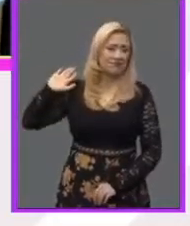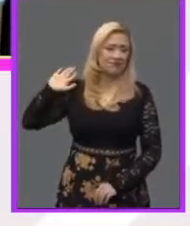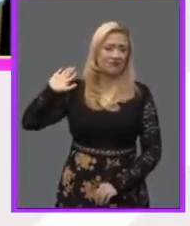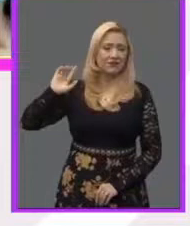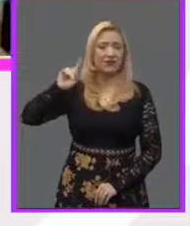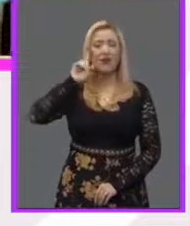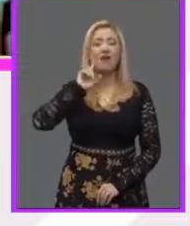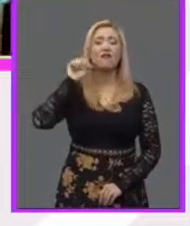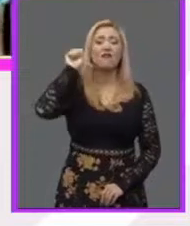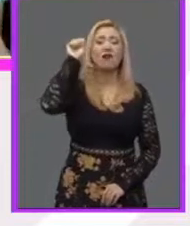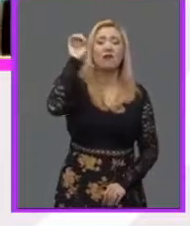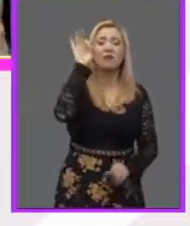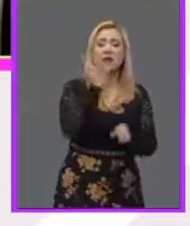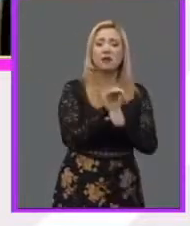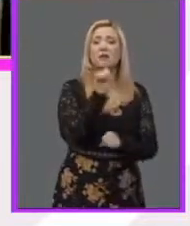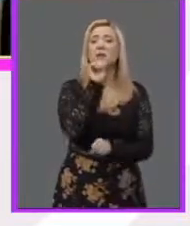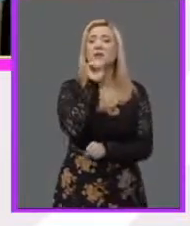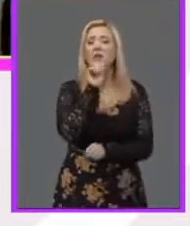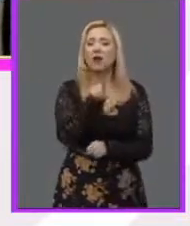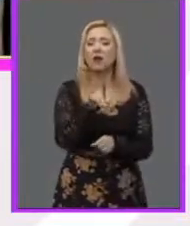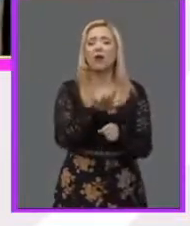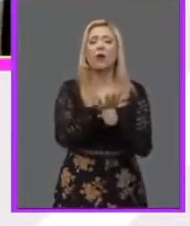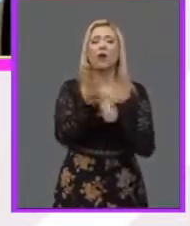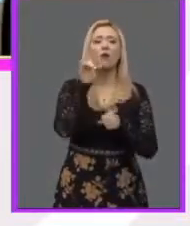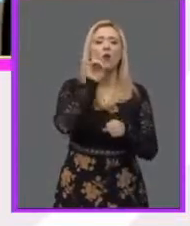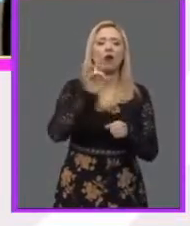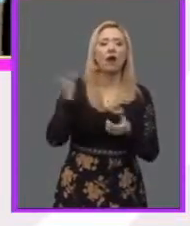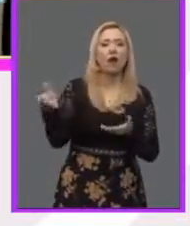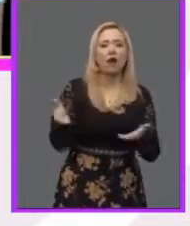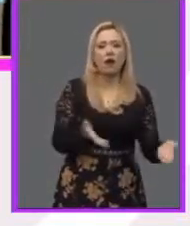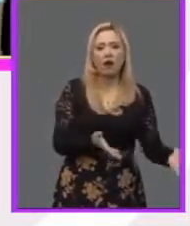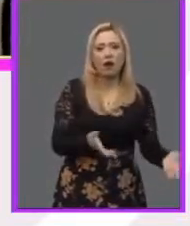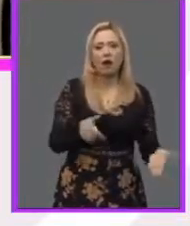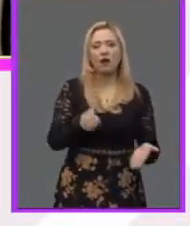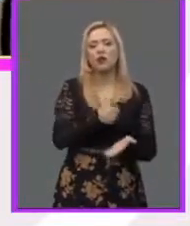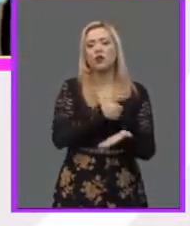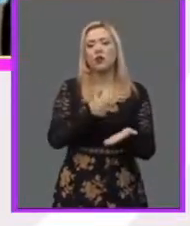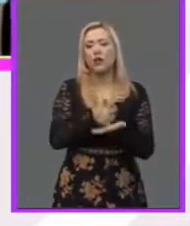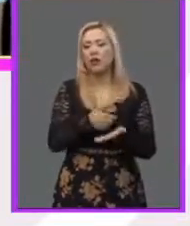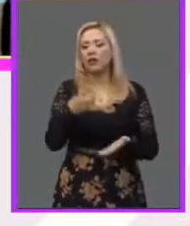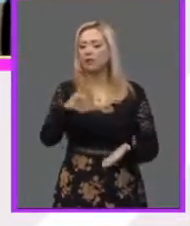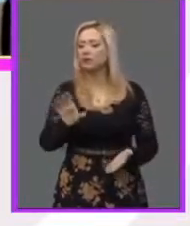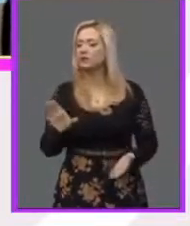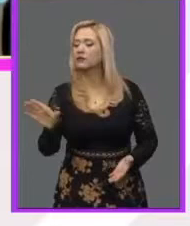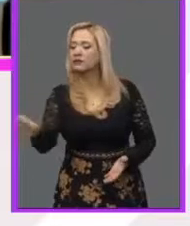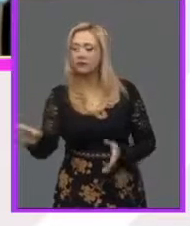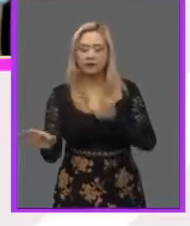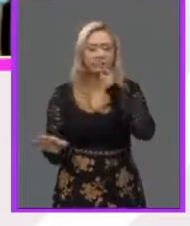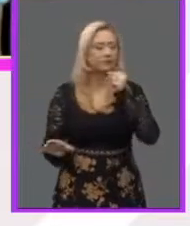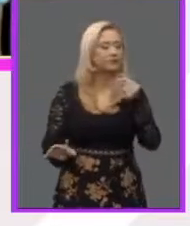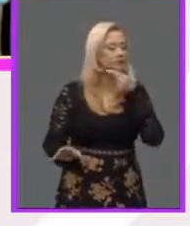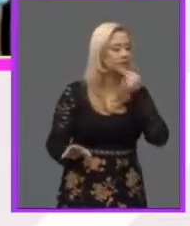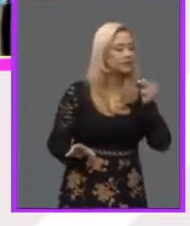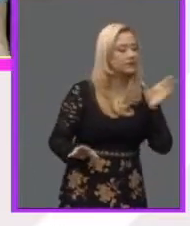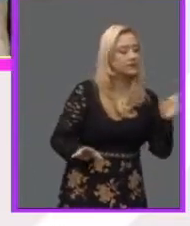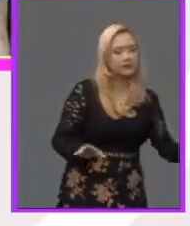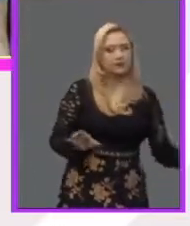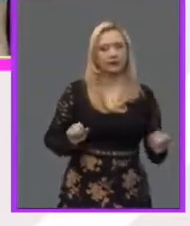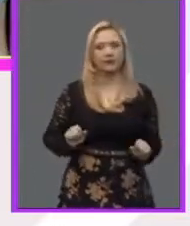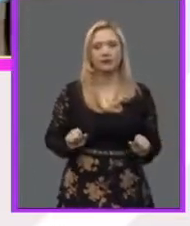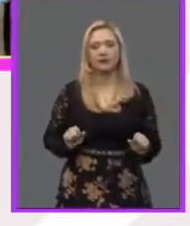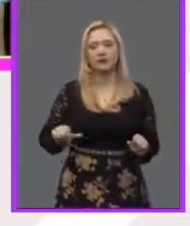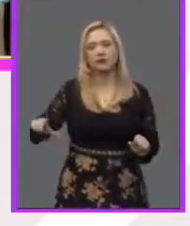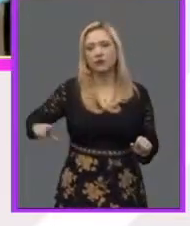discusiones que incluso pues, en el feminismo se han dado bastante, ¿no? ¿Cuál es el espacio de las mujeres en la ciudad? ¿Cuál es el espacio de los hombres? ¿No? Esta idea, por ejemplo, del